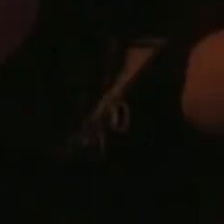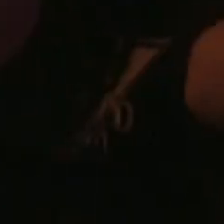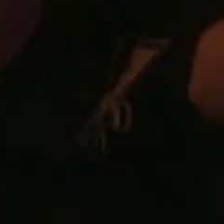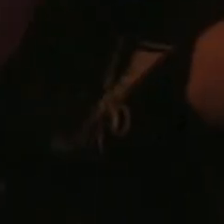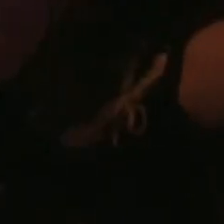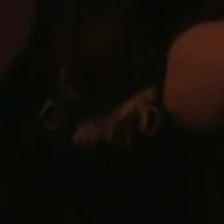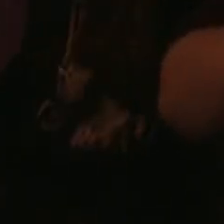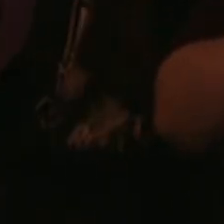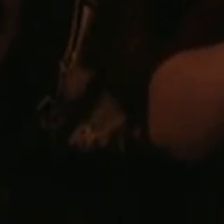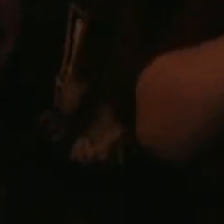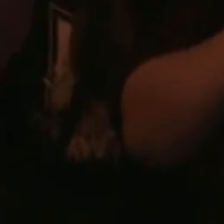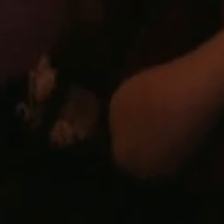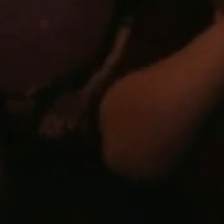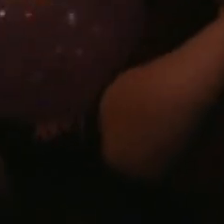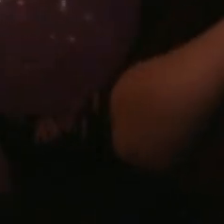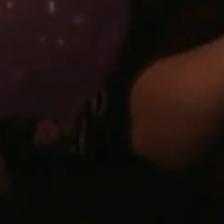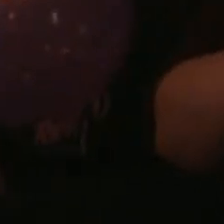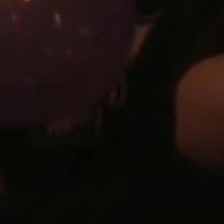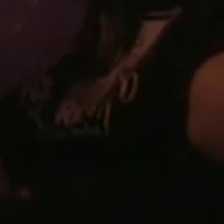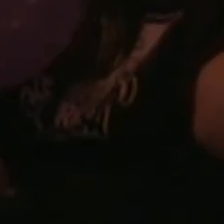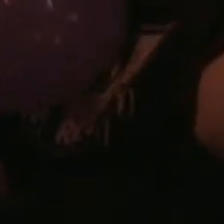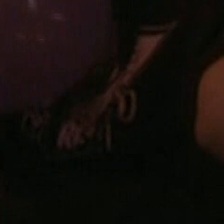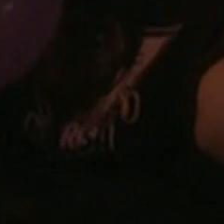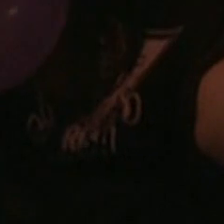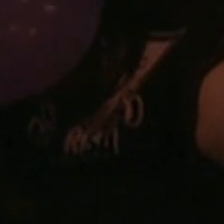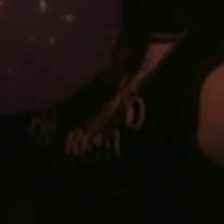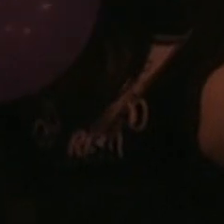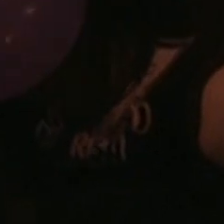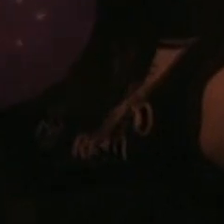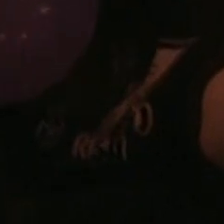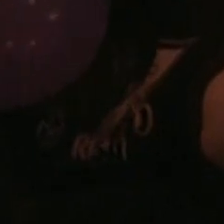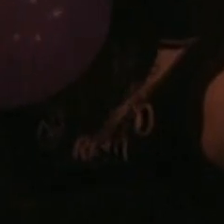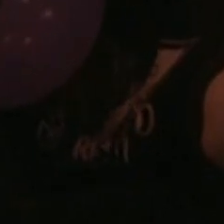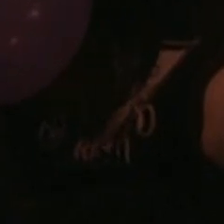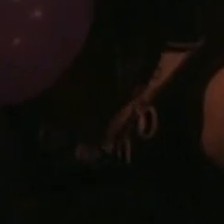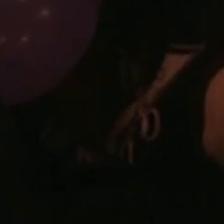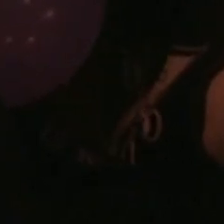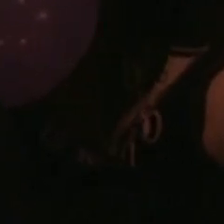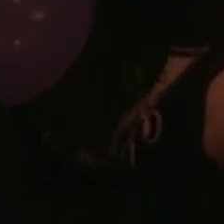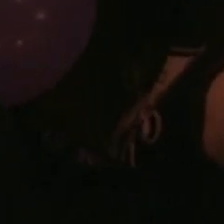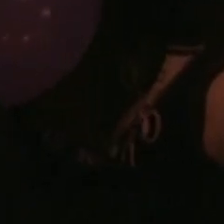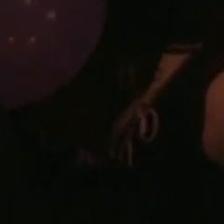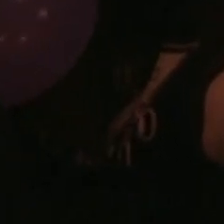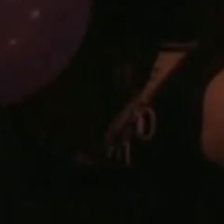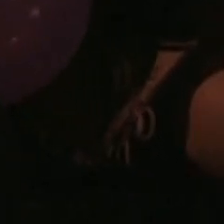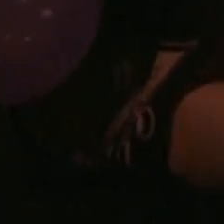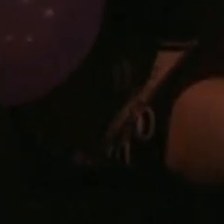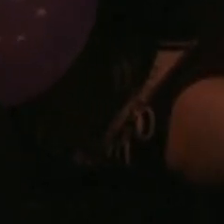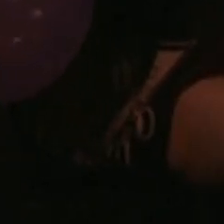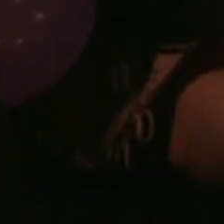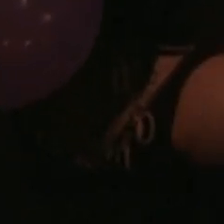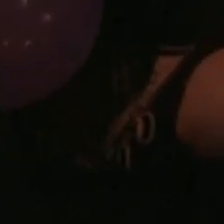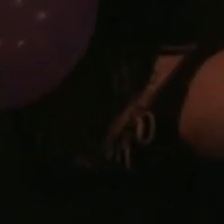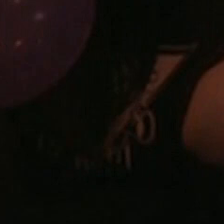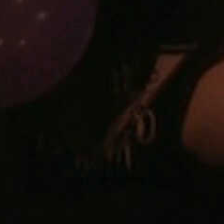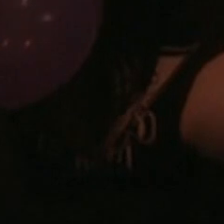Carvajal Morales, Maxi, como cariñosamente lo conocemos todos, y desde luego aquí están para también, ¿por qué no?, a pasar a la final, para abrirse un hueco, para eso